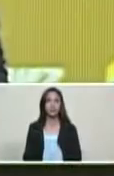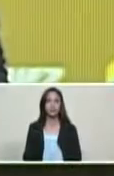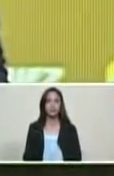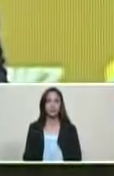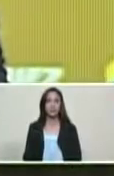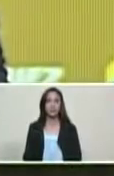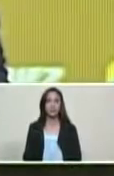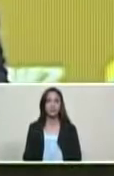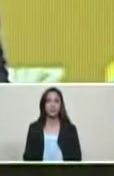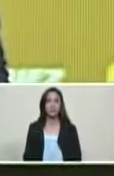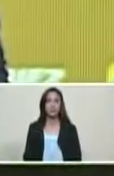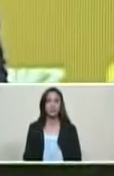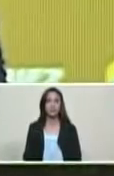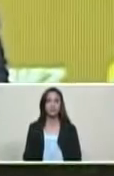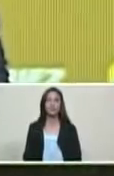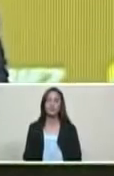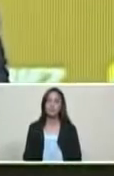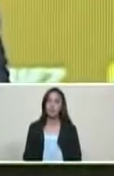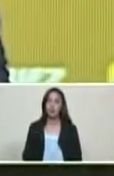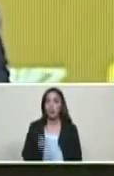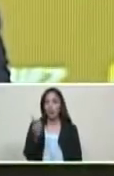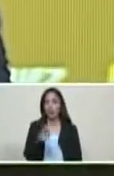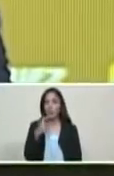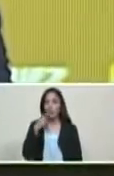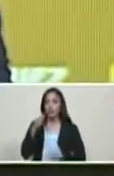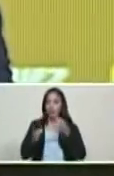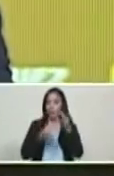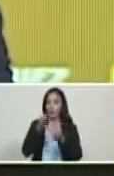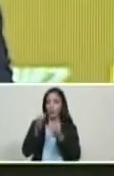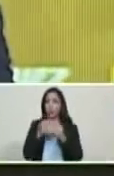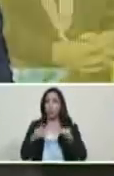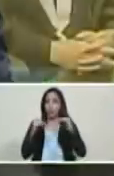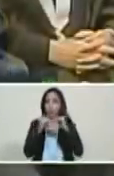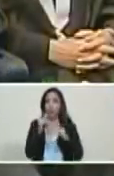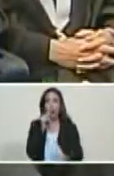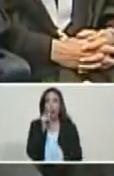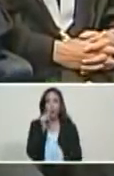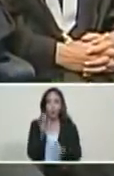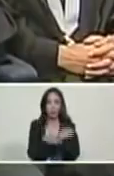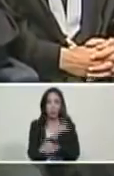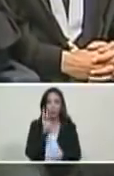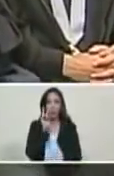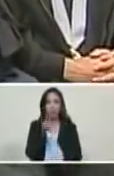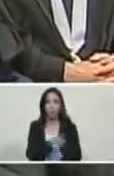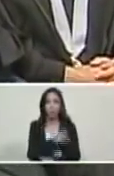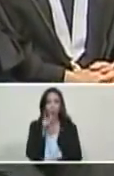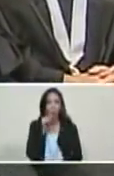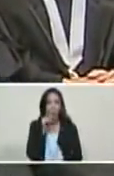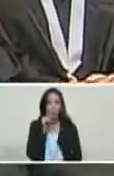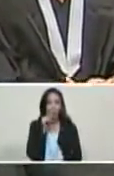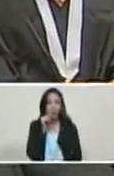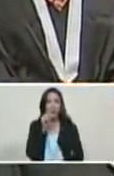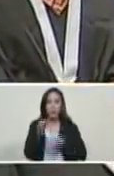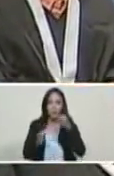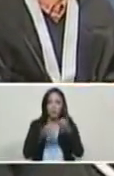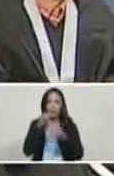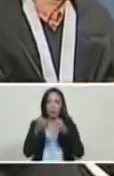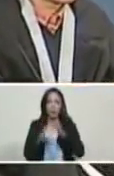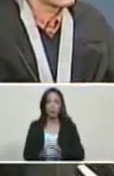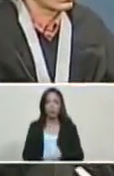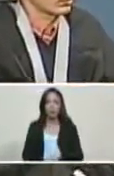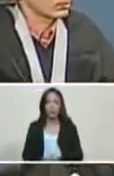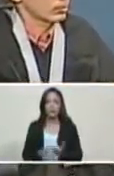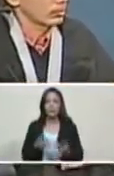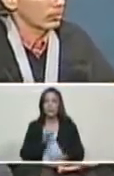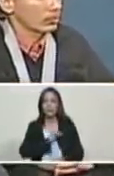igual que las palabras de Ender Isaías, que a pesar de que estaba un